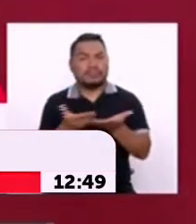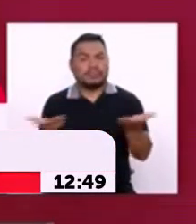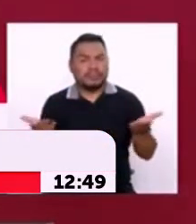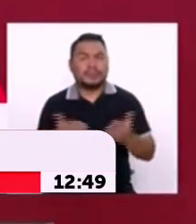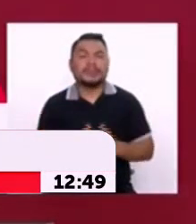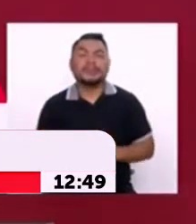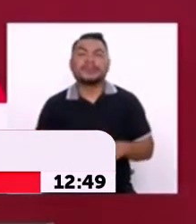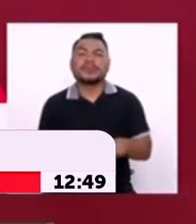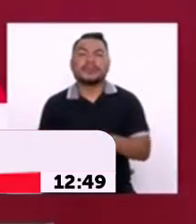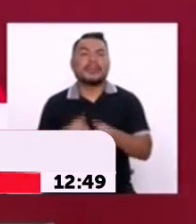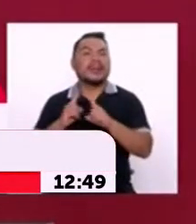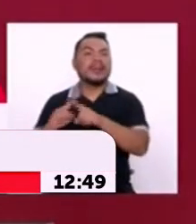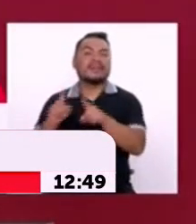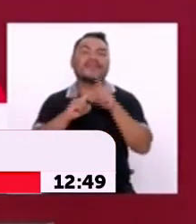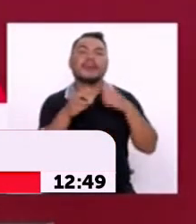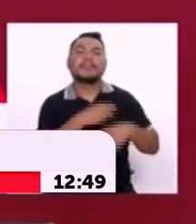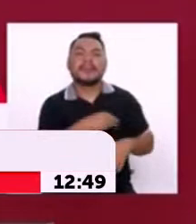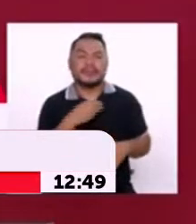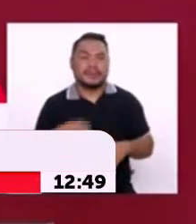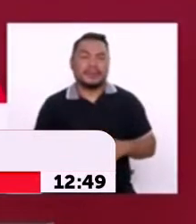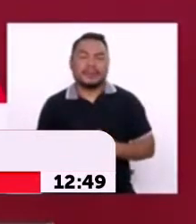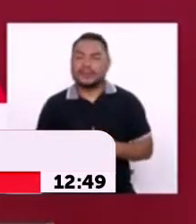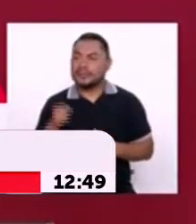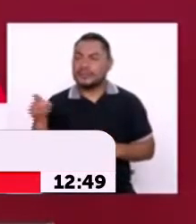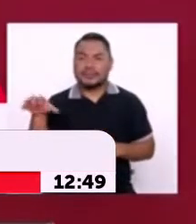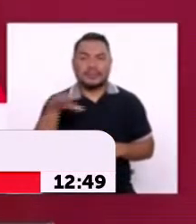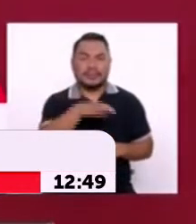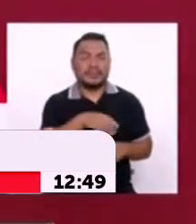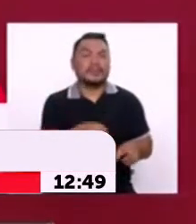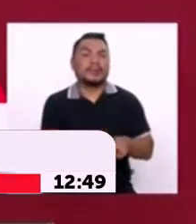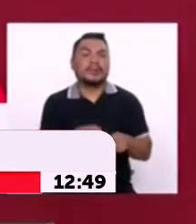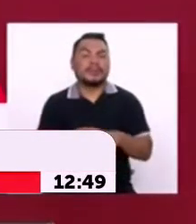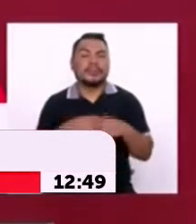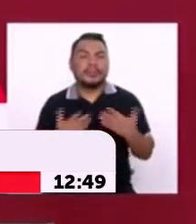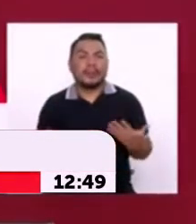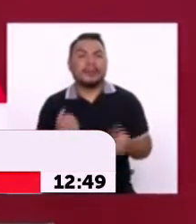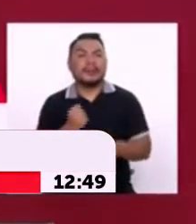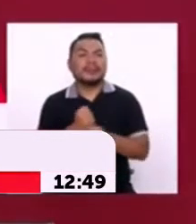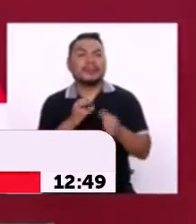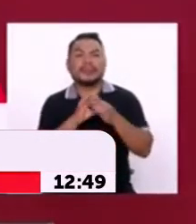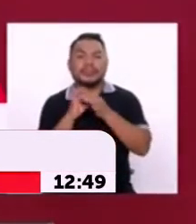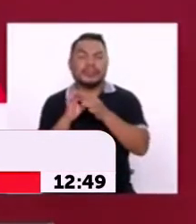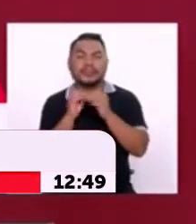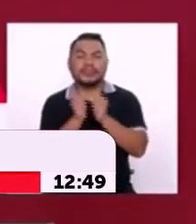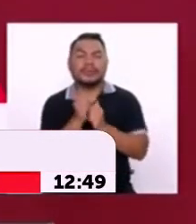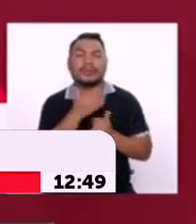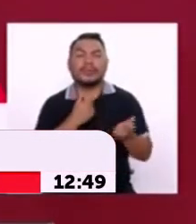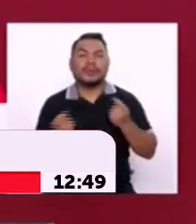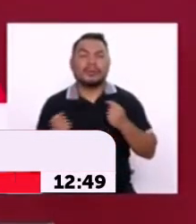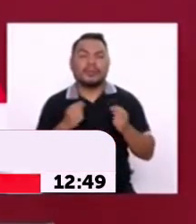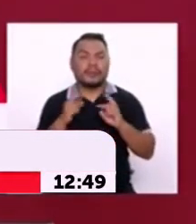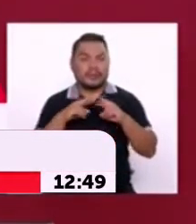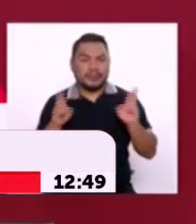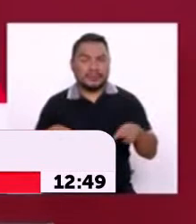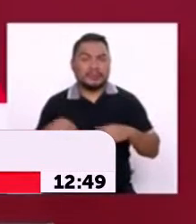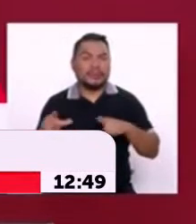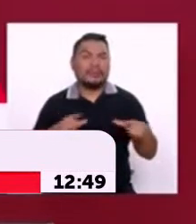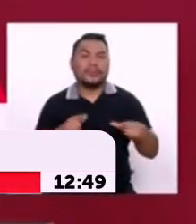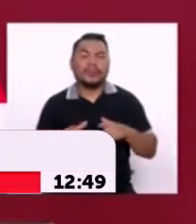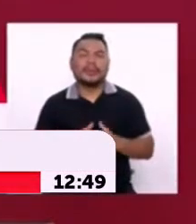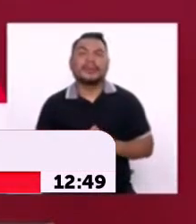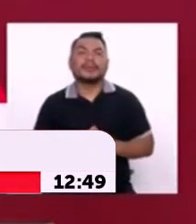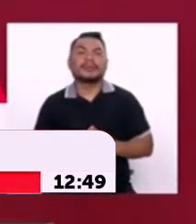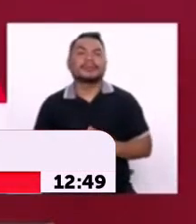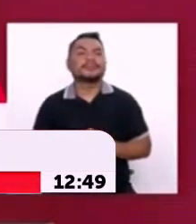hermanos a través de los diversos ministerios, pero también en ese trabajo en conjunto con los gobiernos regionales